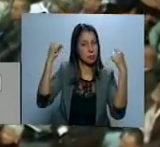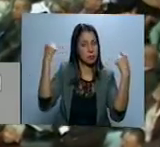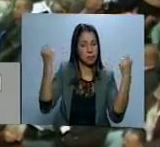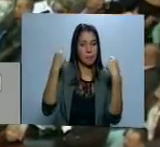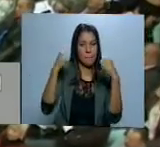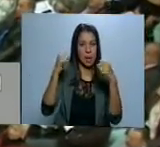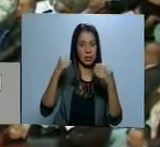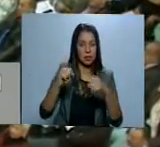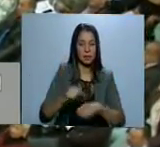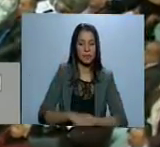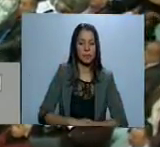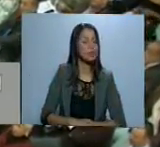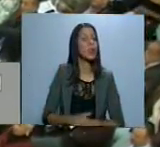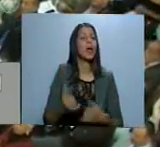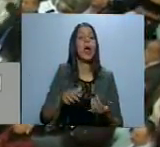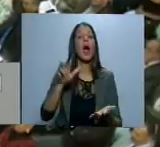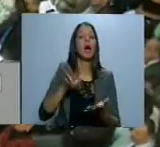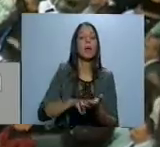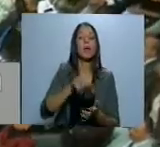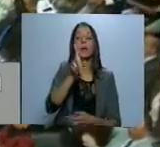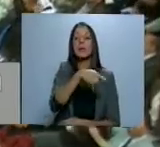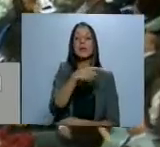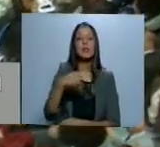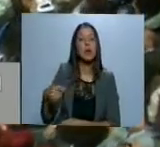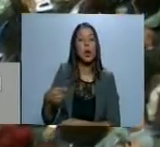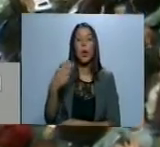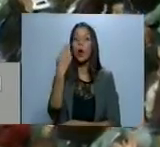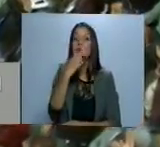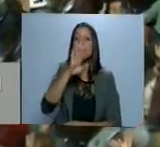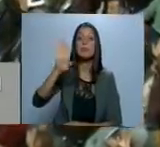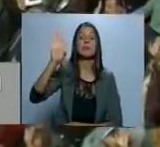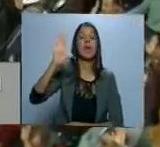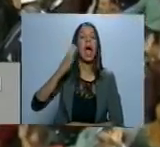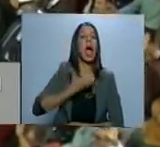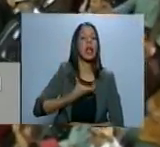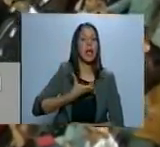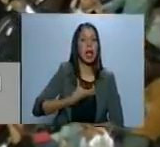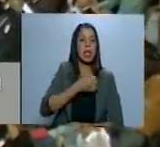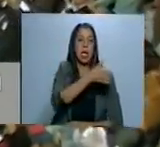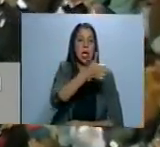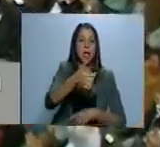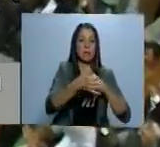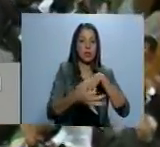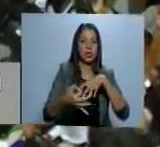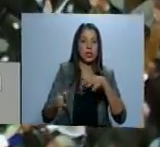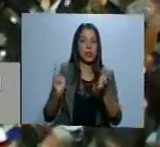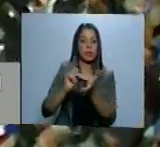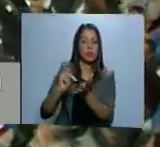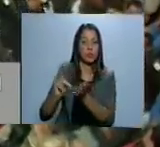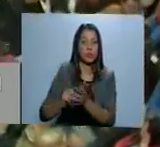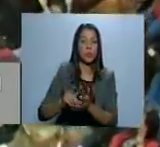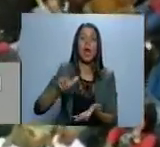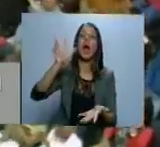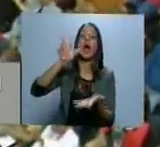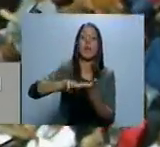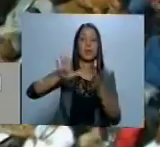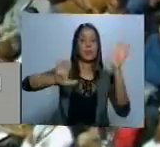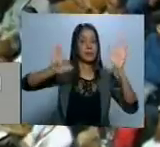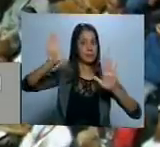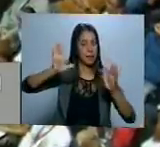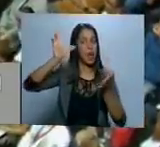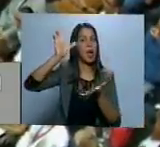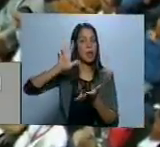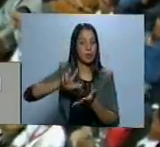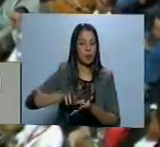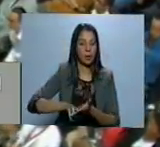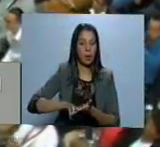En consideración para aprobación el decreto delegando la juramentación en los y las constituyentes. Aprobado. Quedan entonces